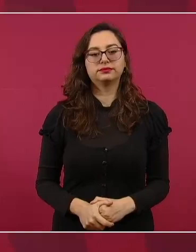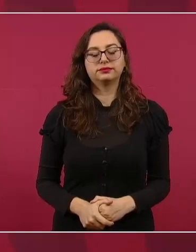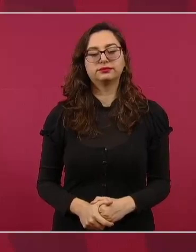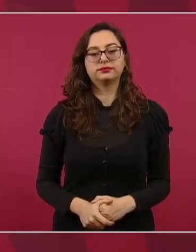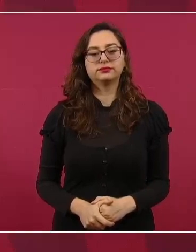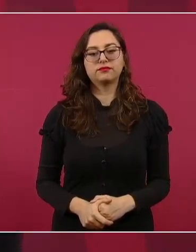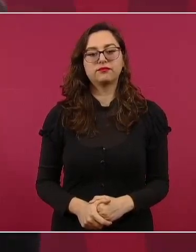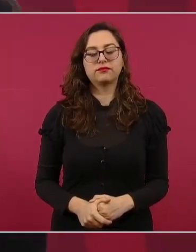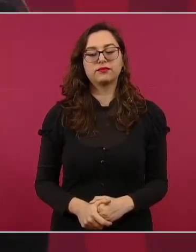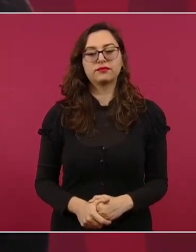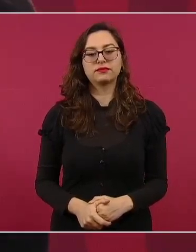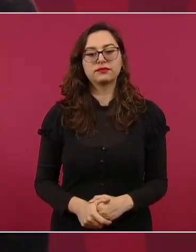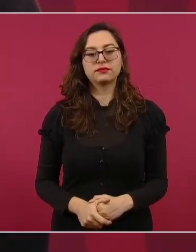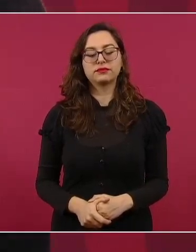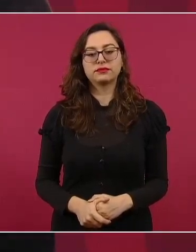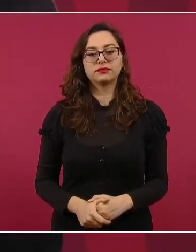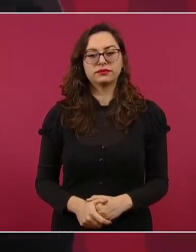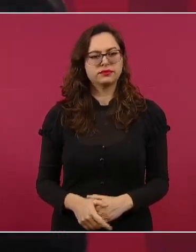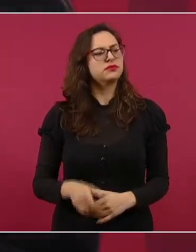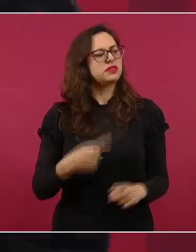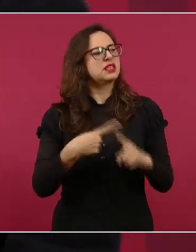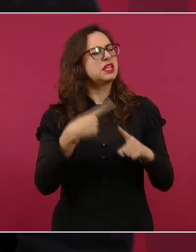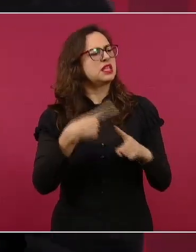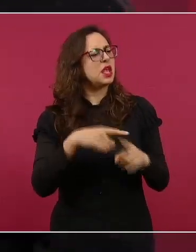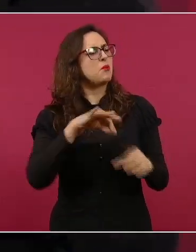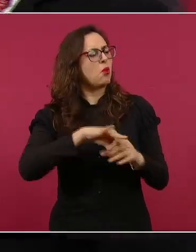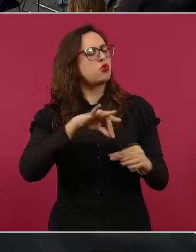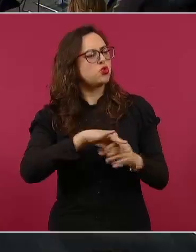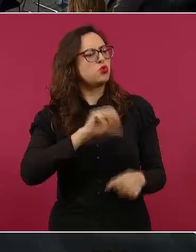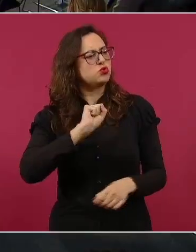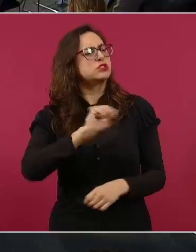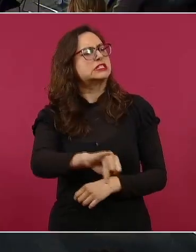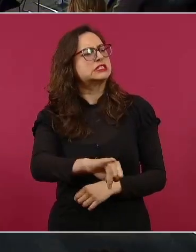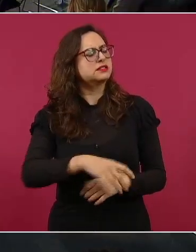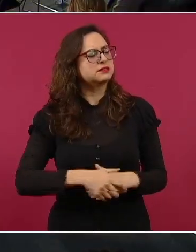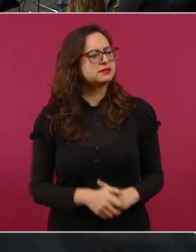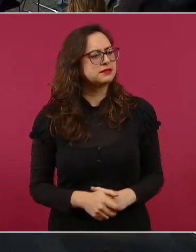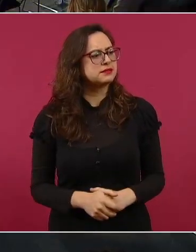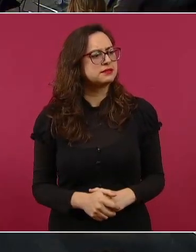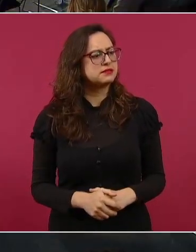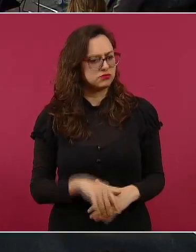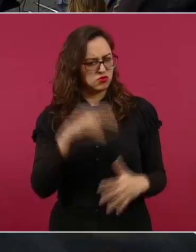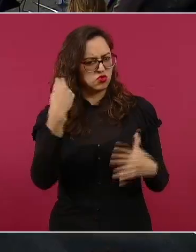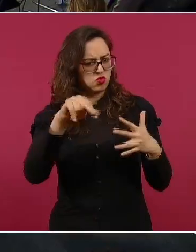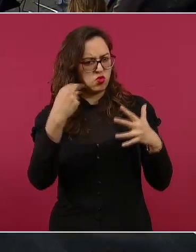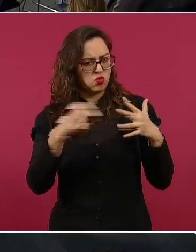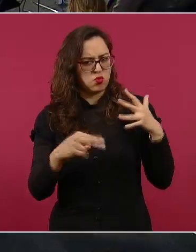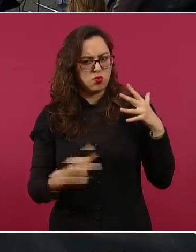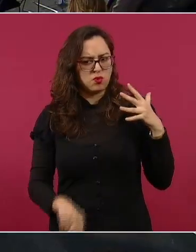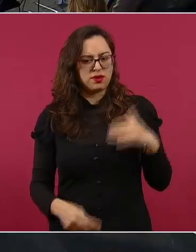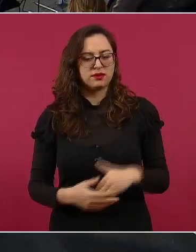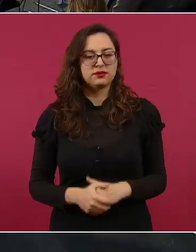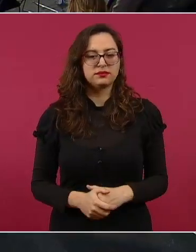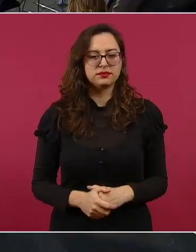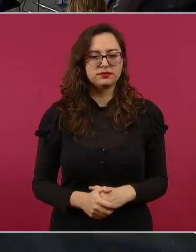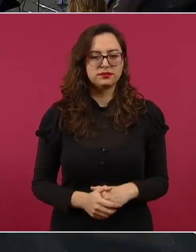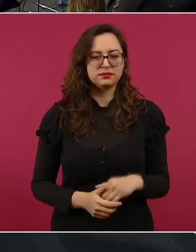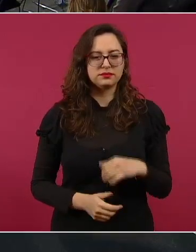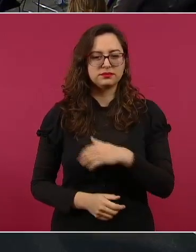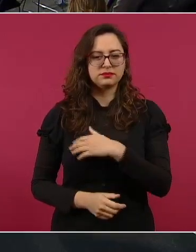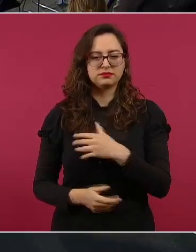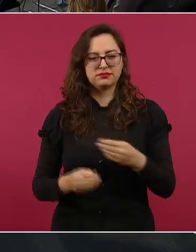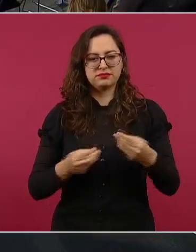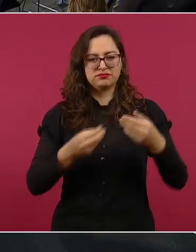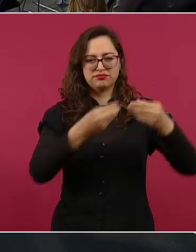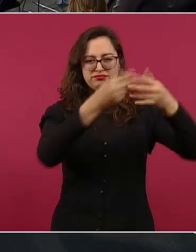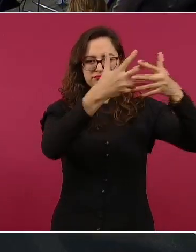Ojalá y podamos poner sus nombres. Está la pizarra. No, pero ahí